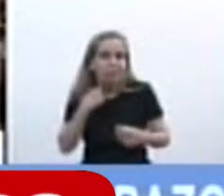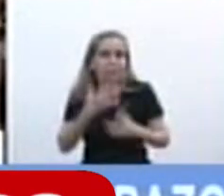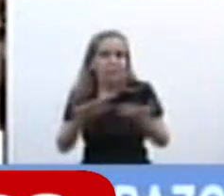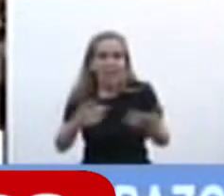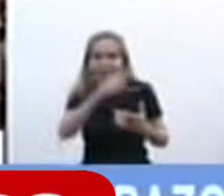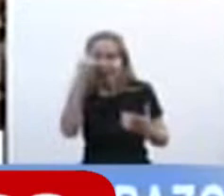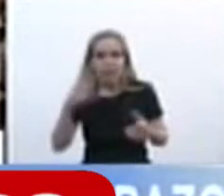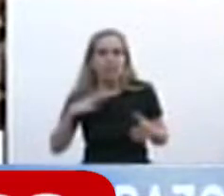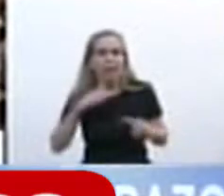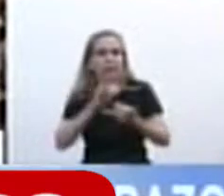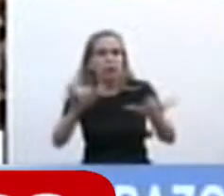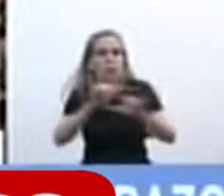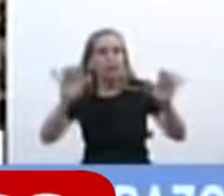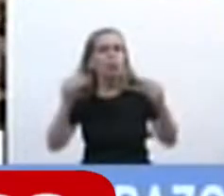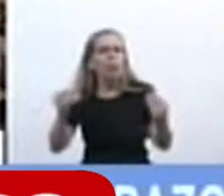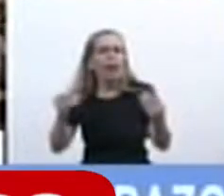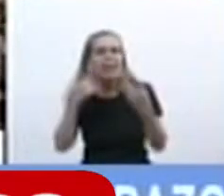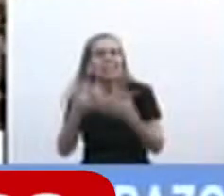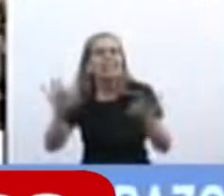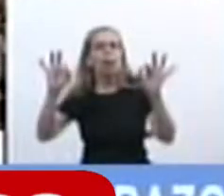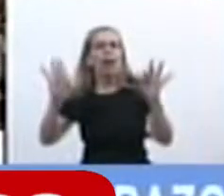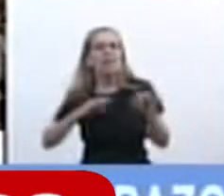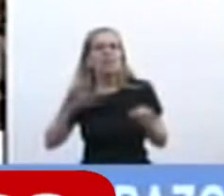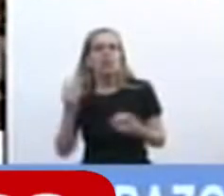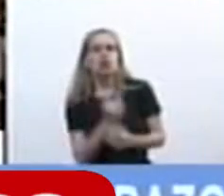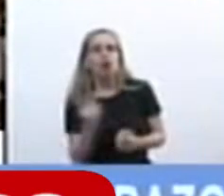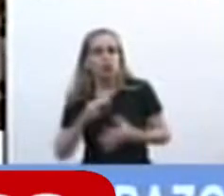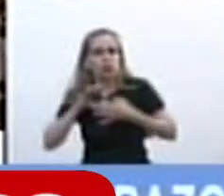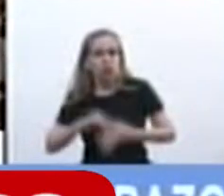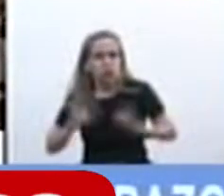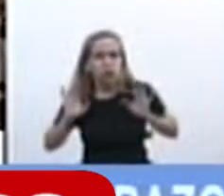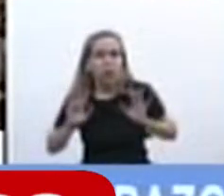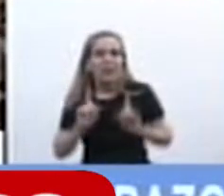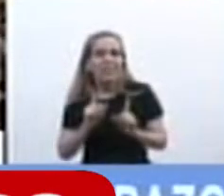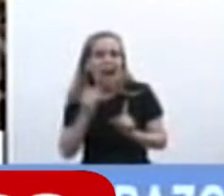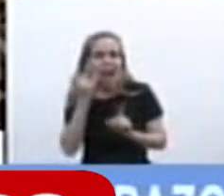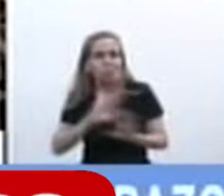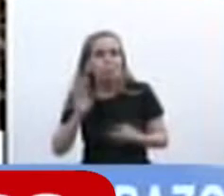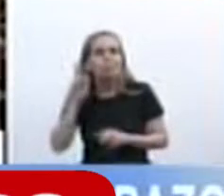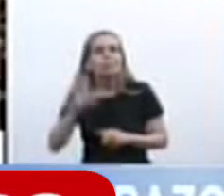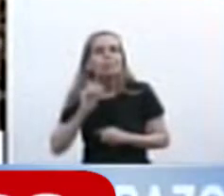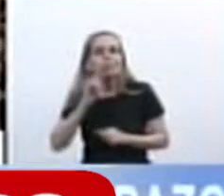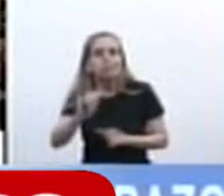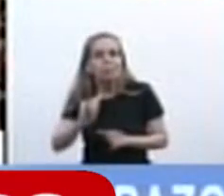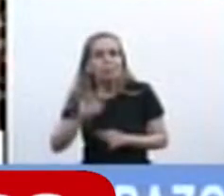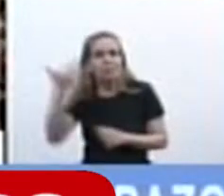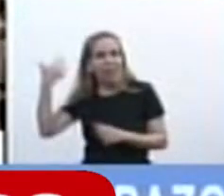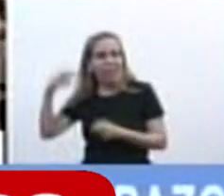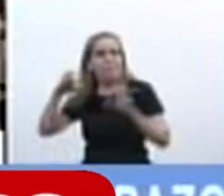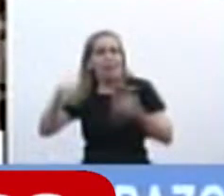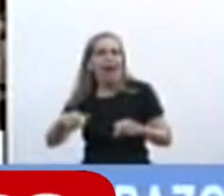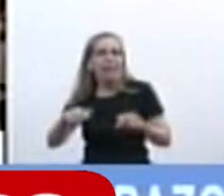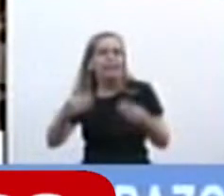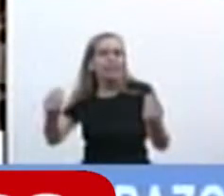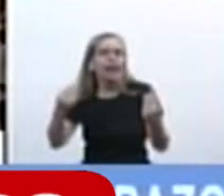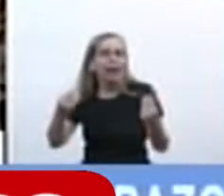logra prevenir y salvar las dos vidas. Porque como dije en aquella oportunidad, se trata de políticas de largo plazo. Y